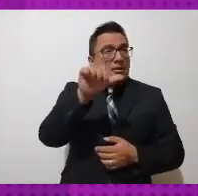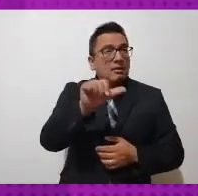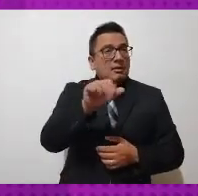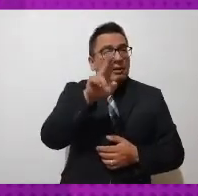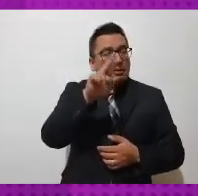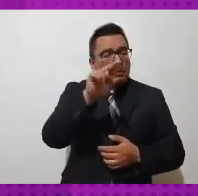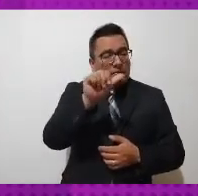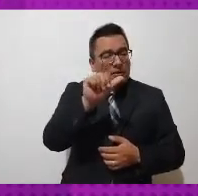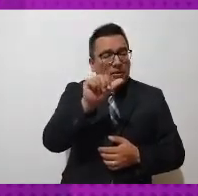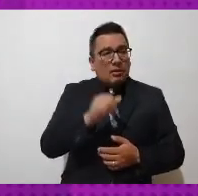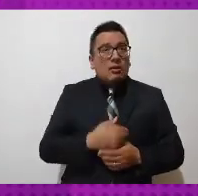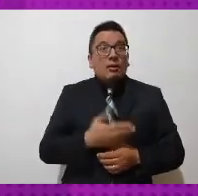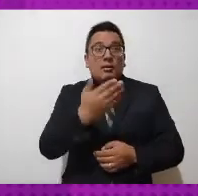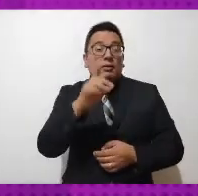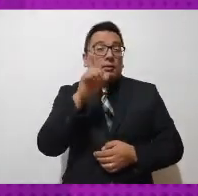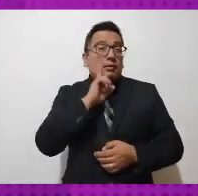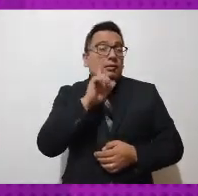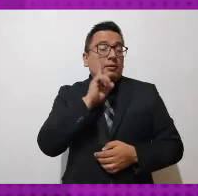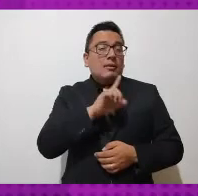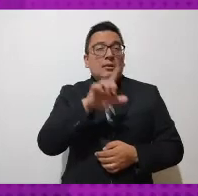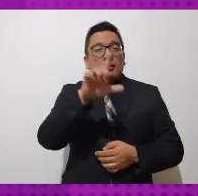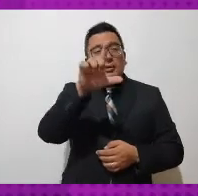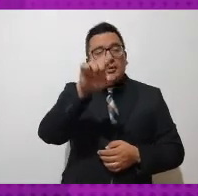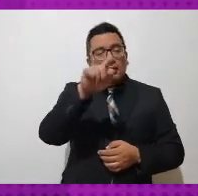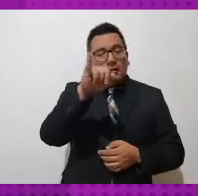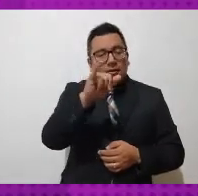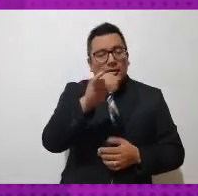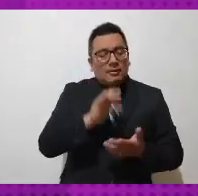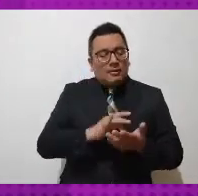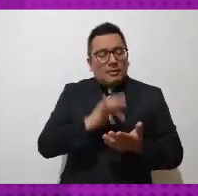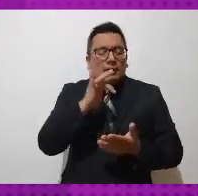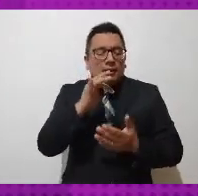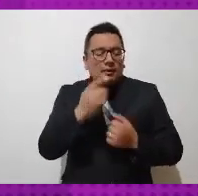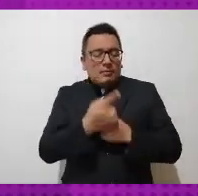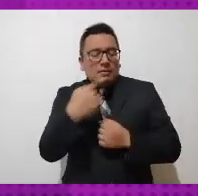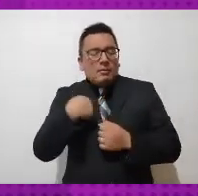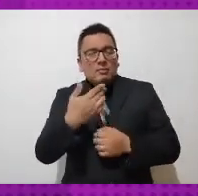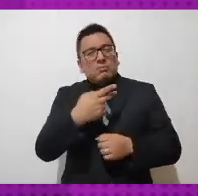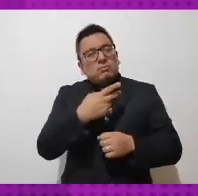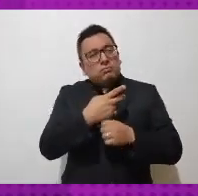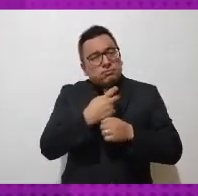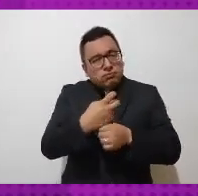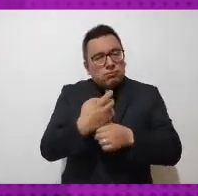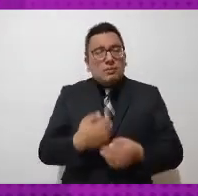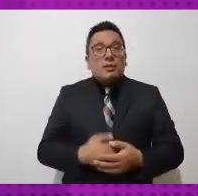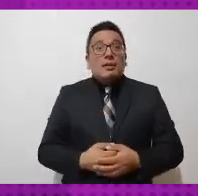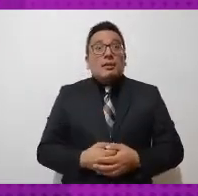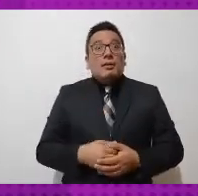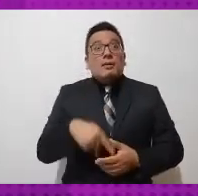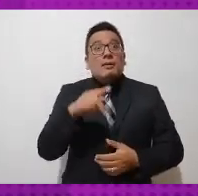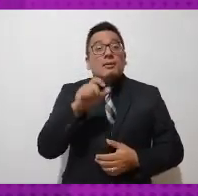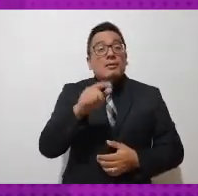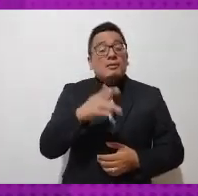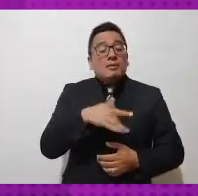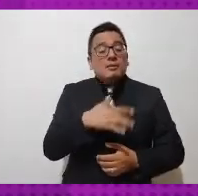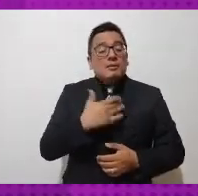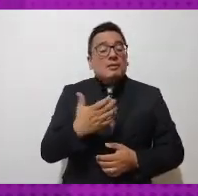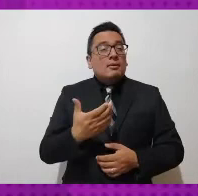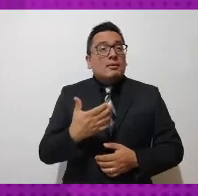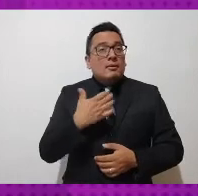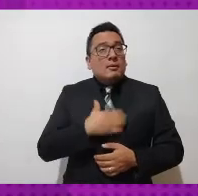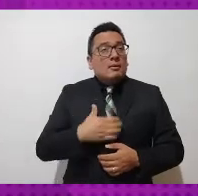que dirige Leti, muy amable de haberme invitado a este programa, pero además con